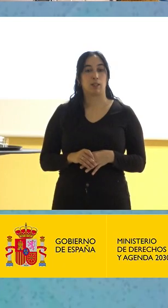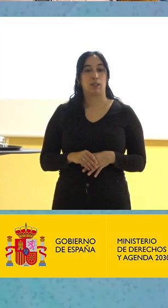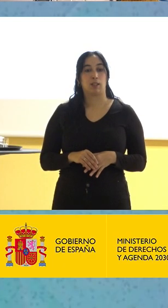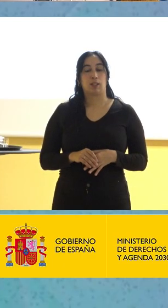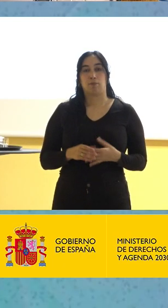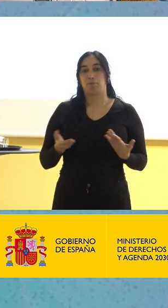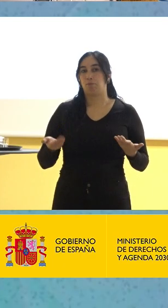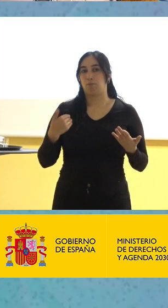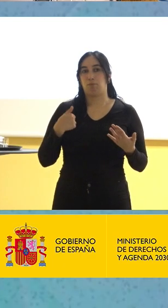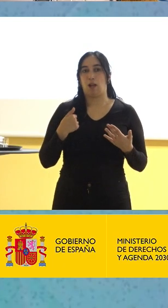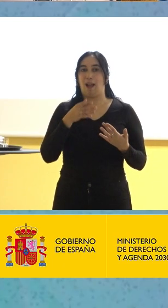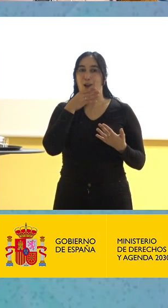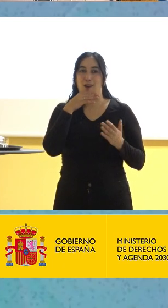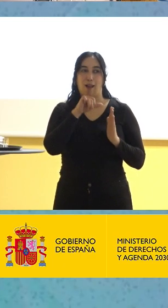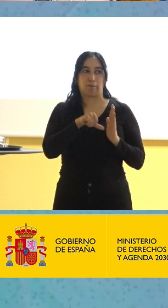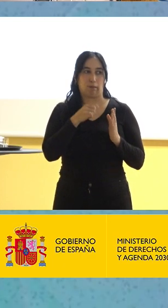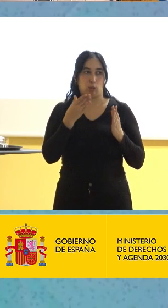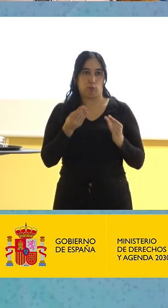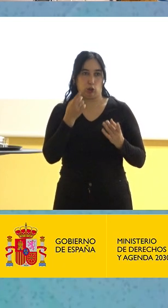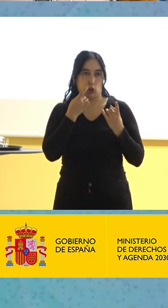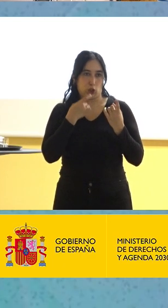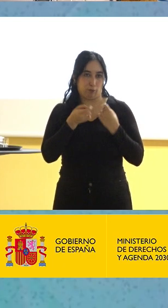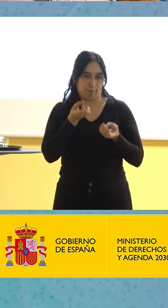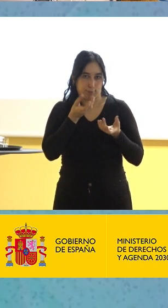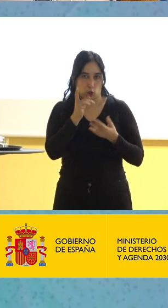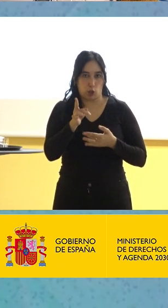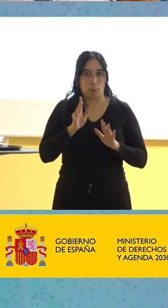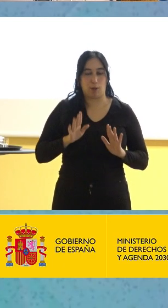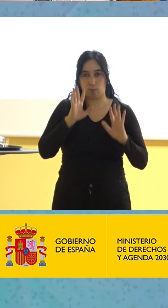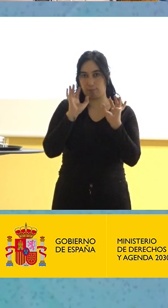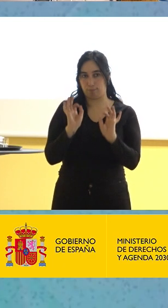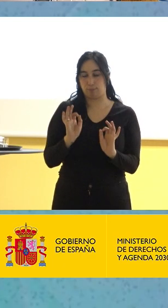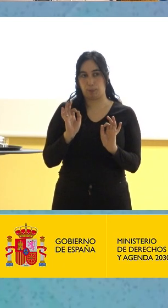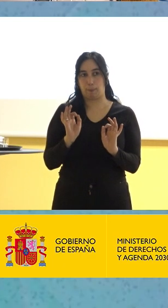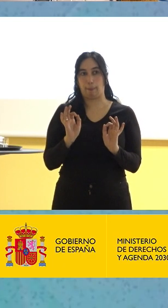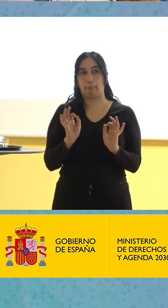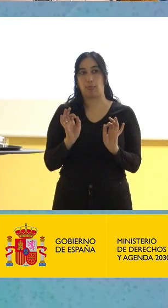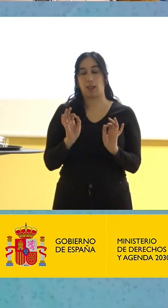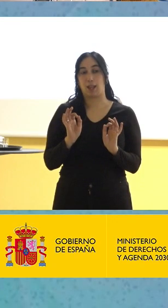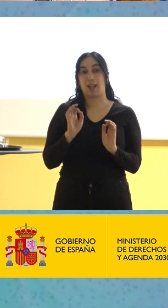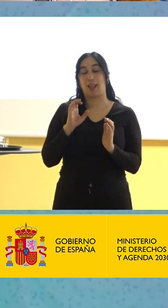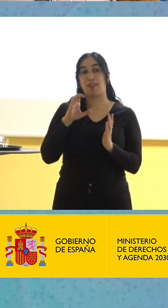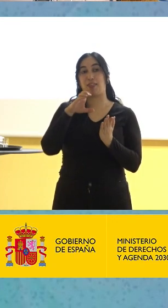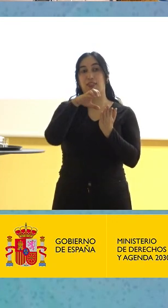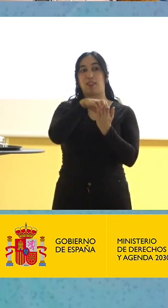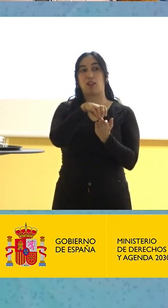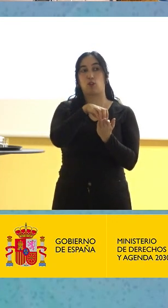no me detendré mucho en estos datos, pero bueno, pues no, precisamente tenemos los CESUR, los